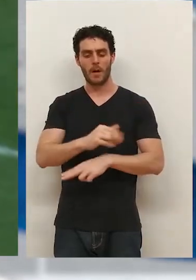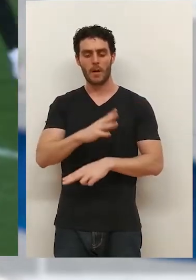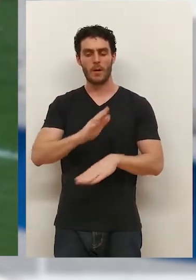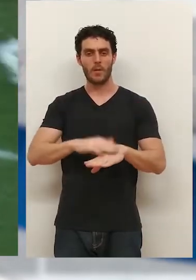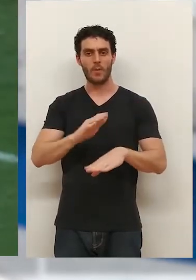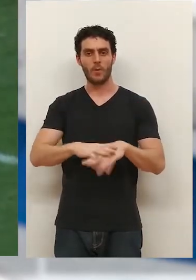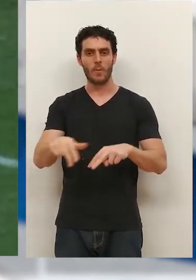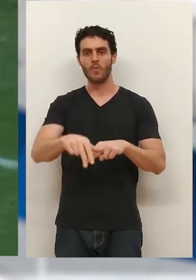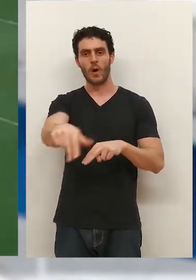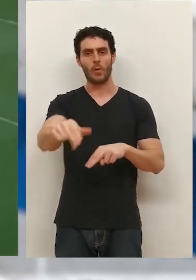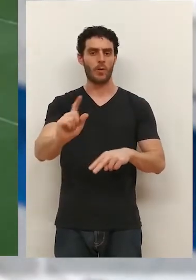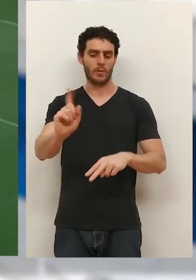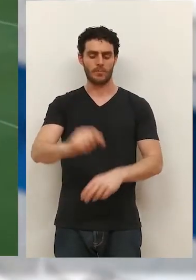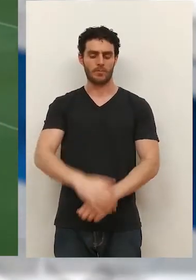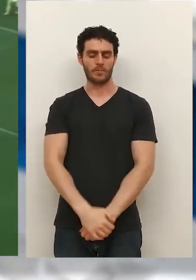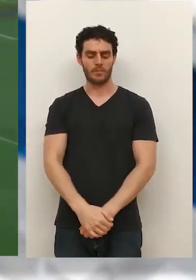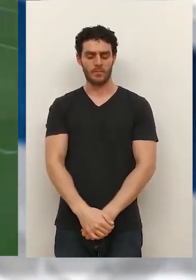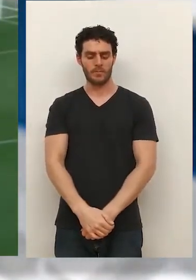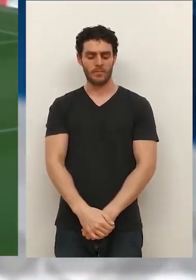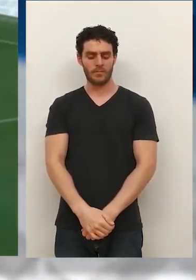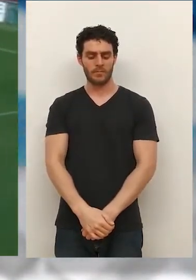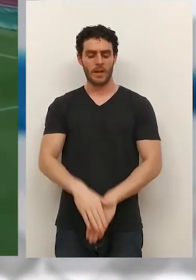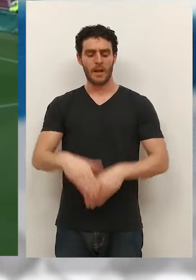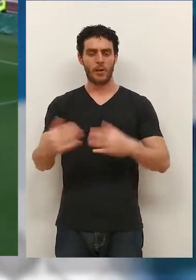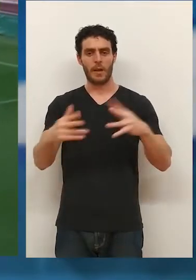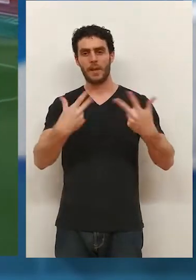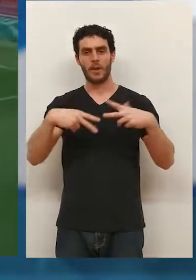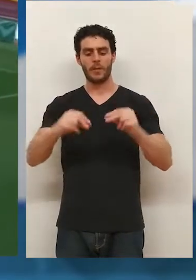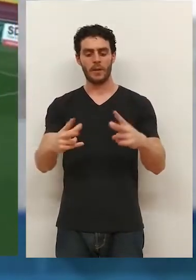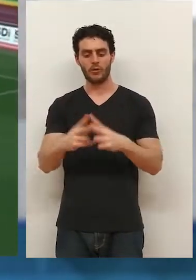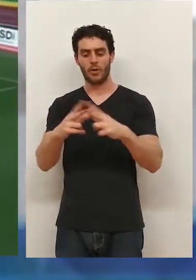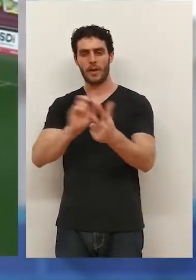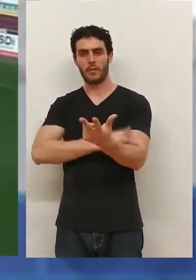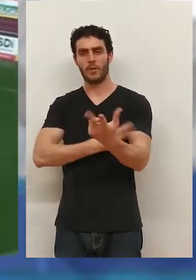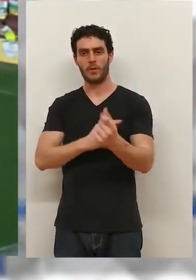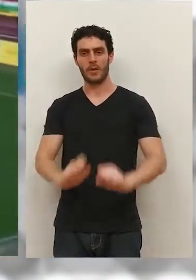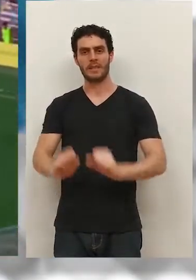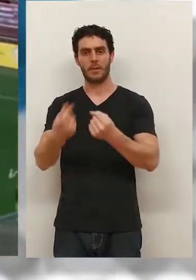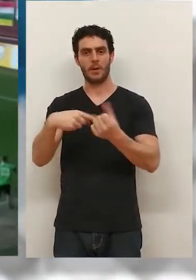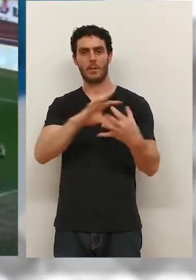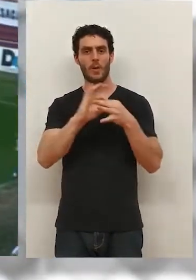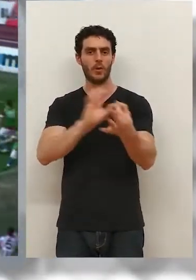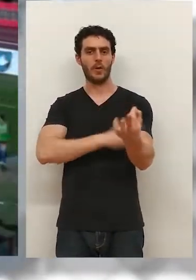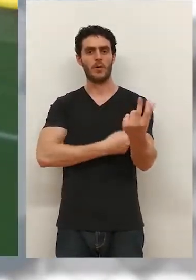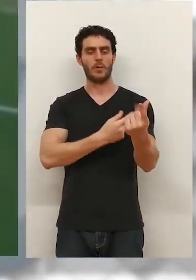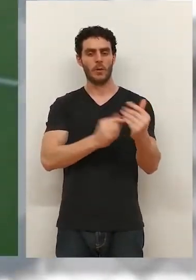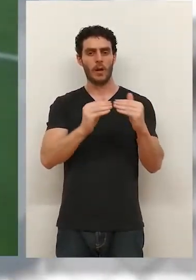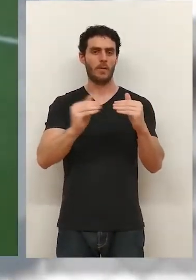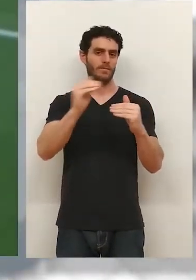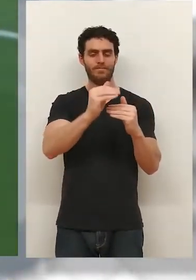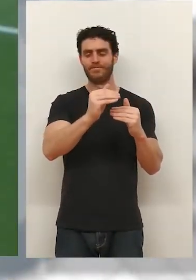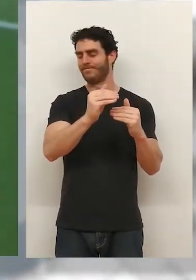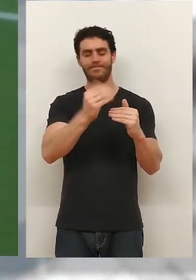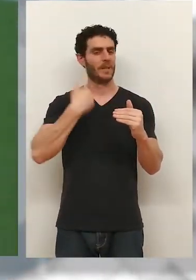quien remató una gran pelota de Siddiqui para, durante unos instantes, celebrar el empate. Un empate que pudo ser, pero no fue, pues el